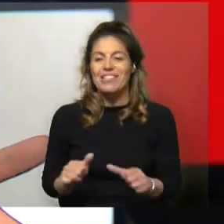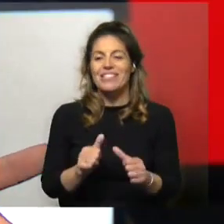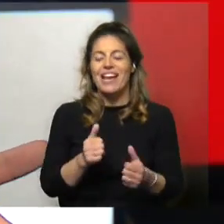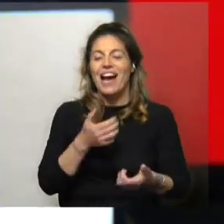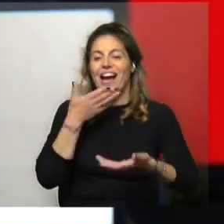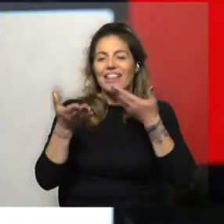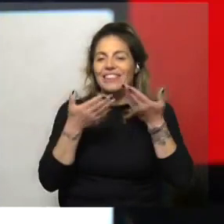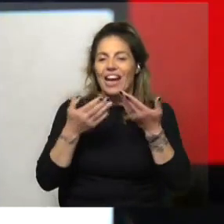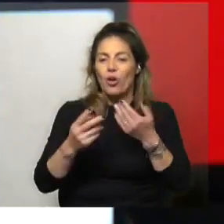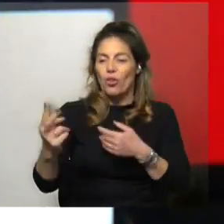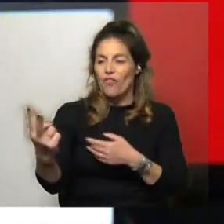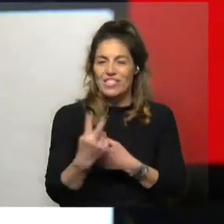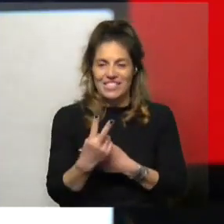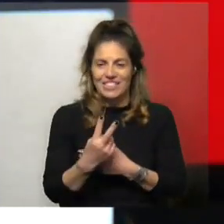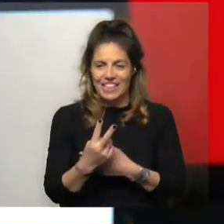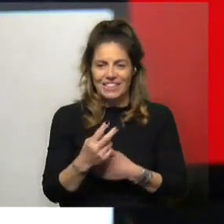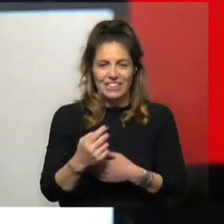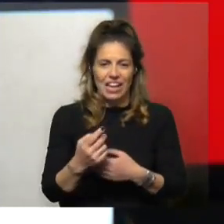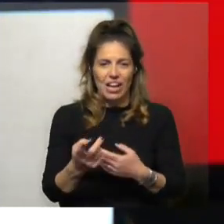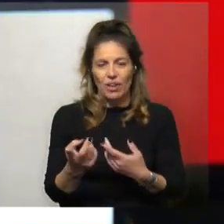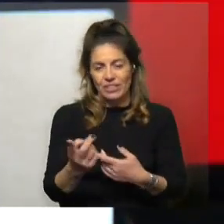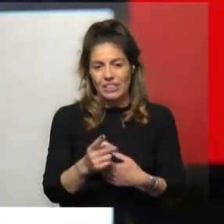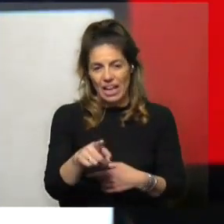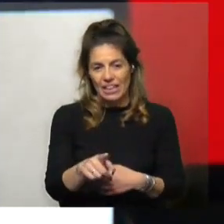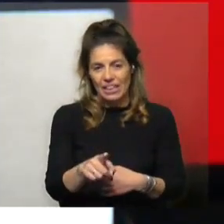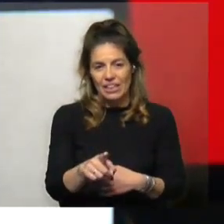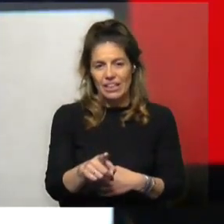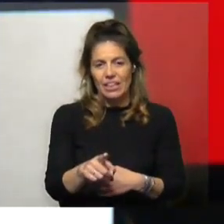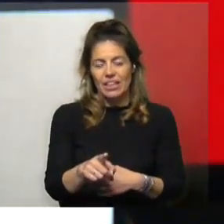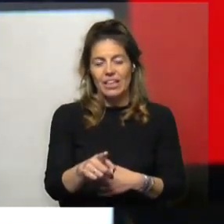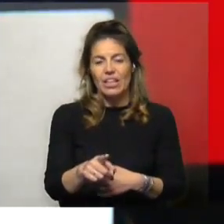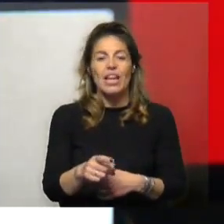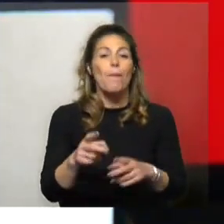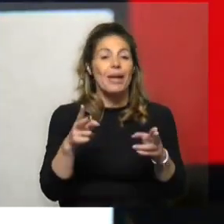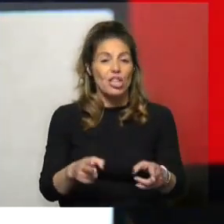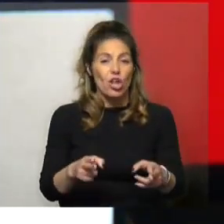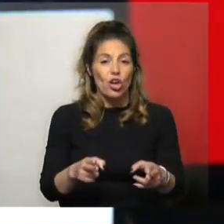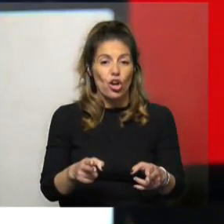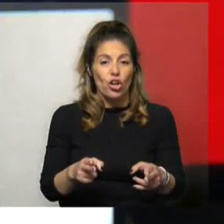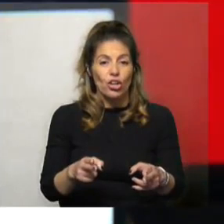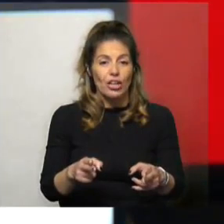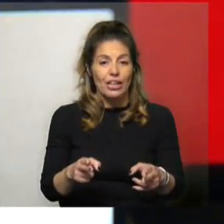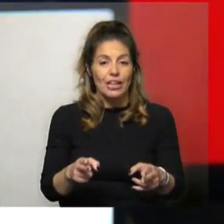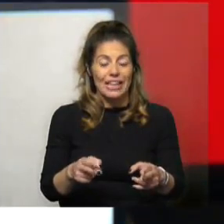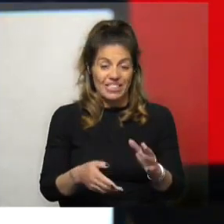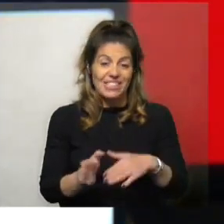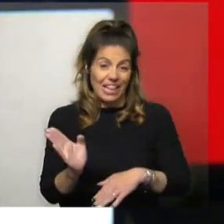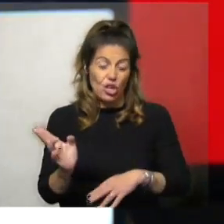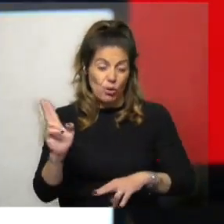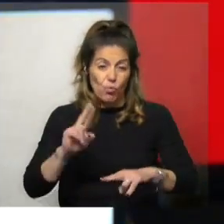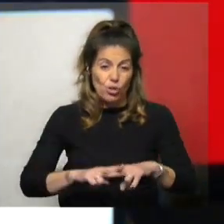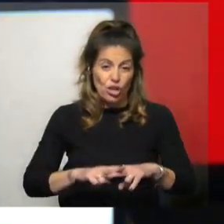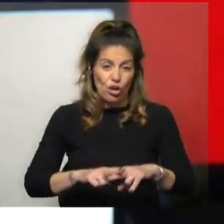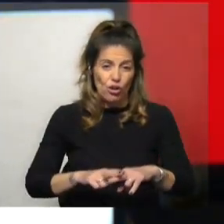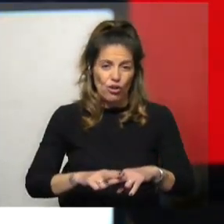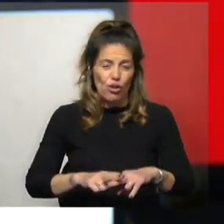visitas este y a después en el periodo que salió que falleció que fue muy corto el recuerdo que tengo mayor